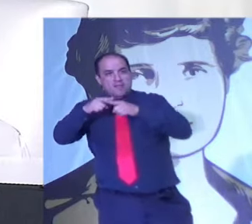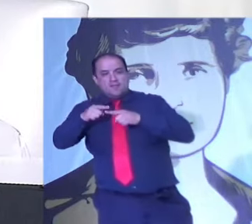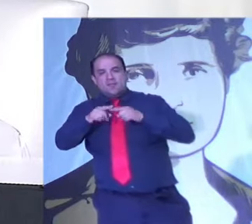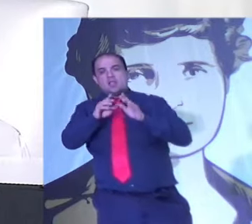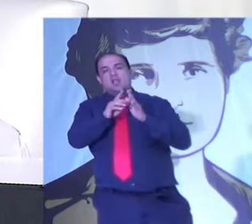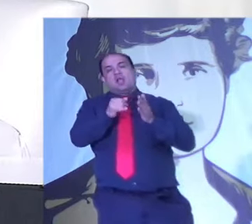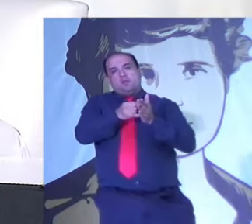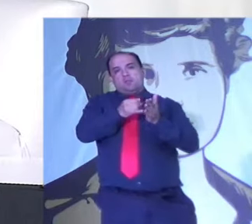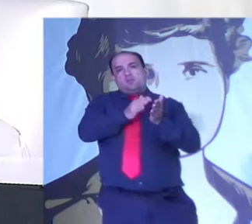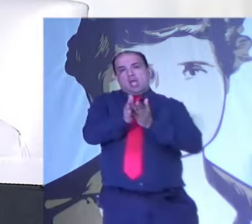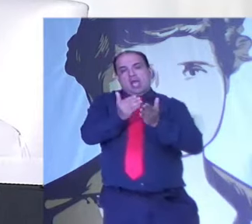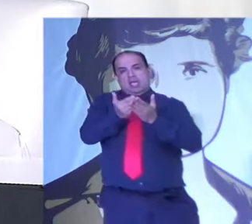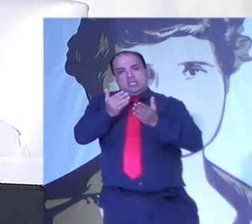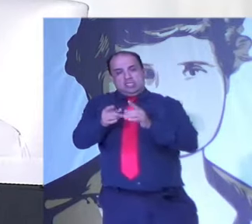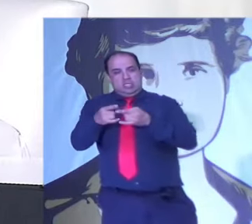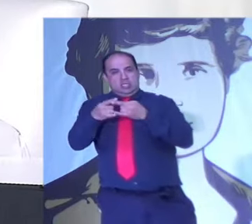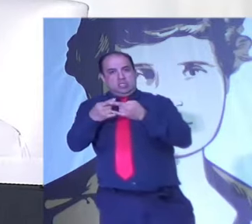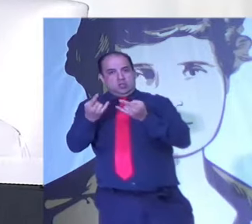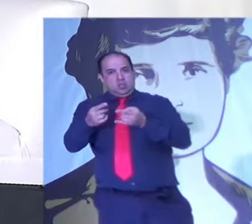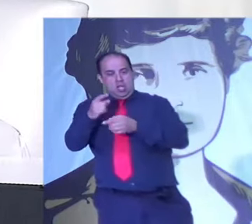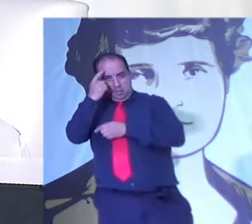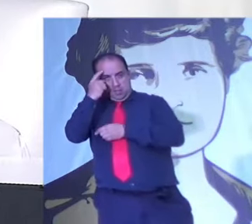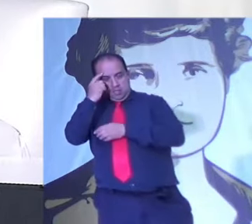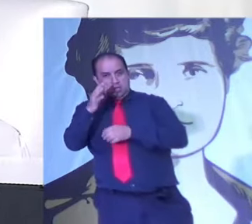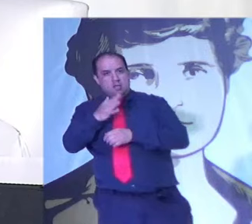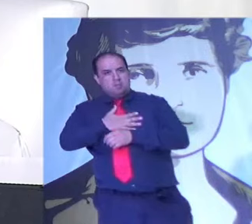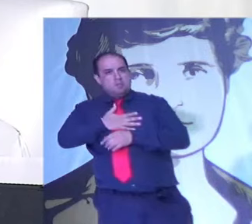Mente. A mí me surge una duda